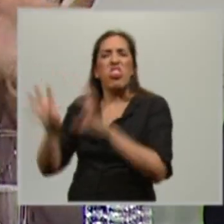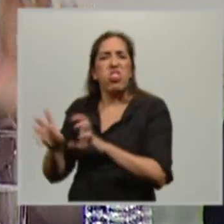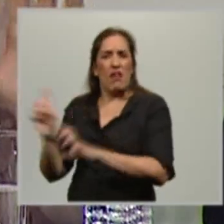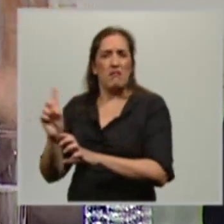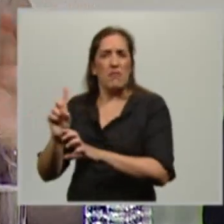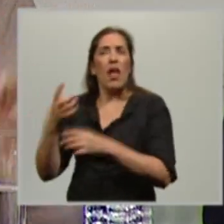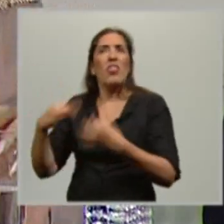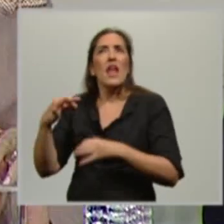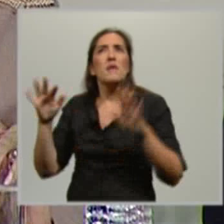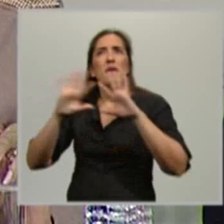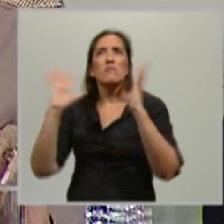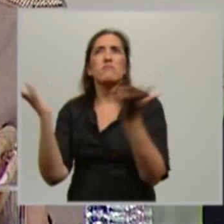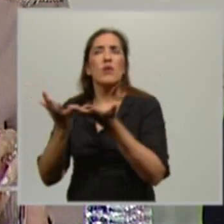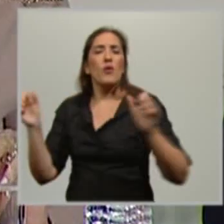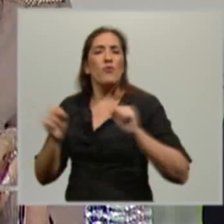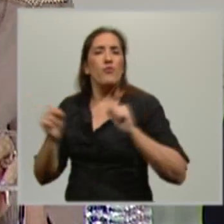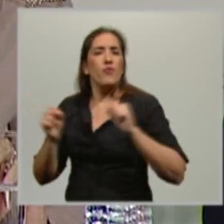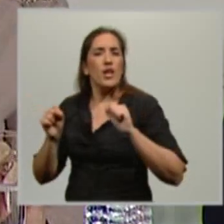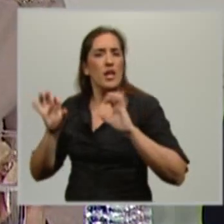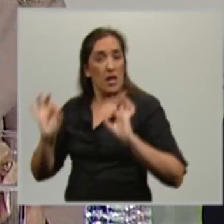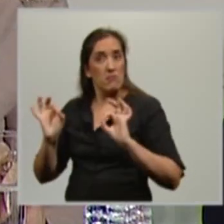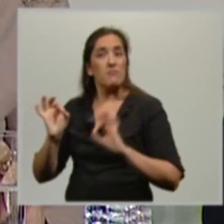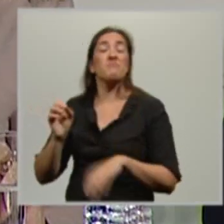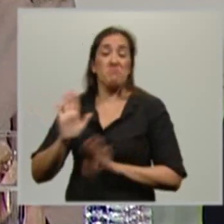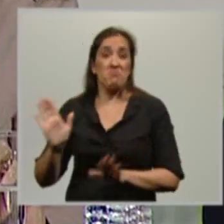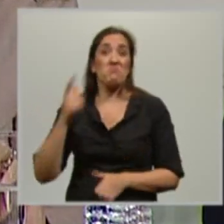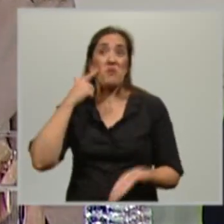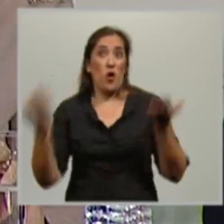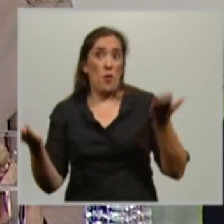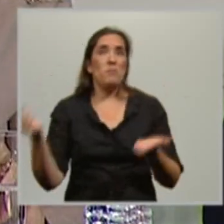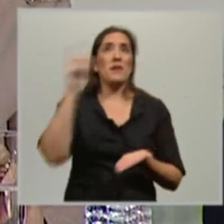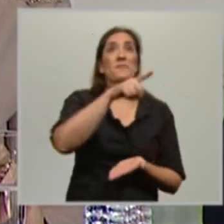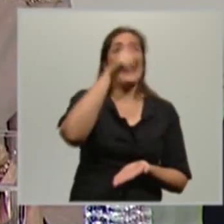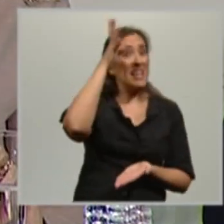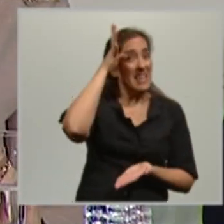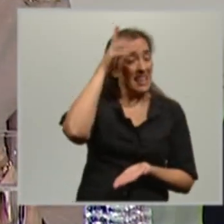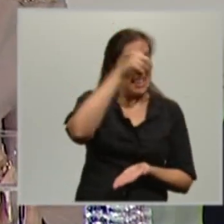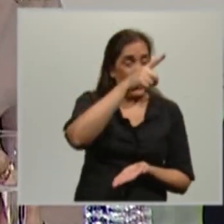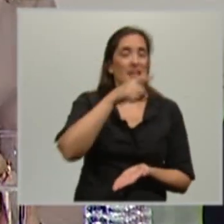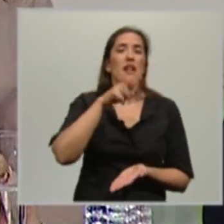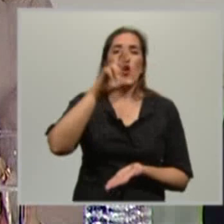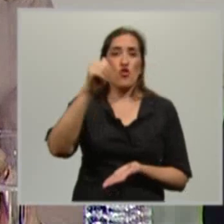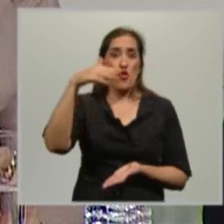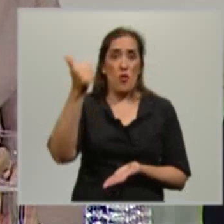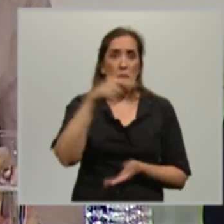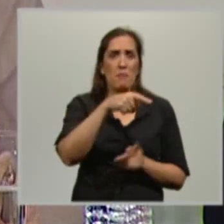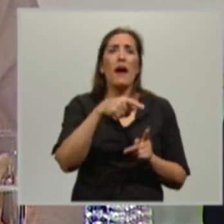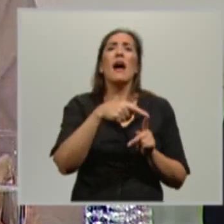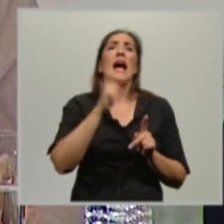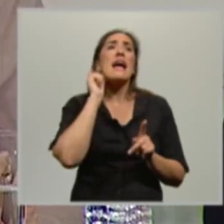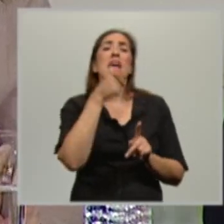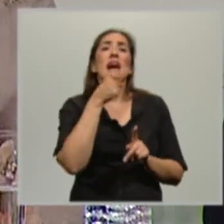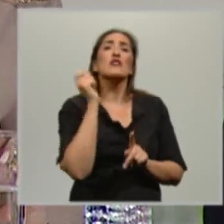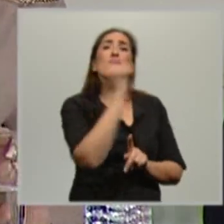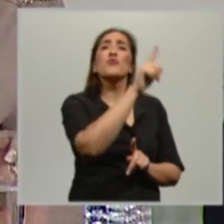determinada temperatura fría. Bueno, en Roma, que el 45% de su gas proviene de Rusia, ustedes